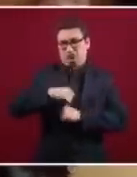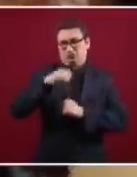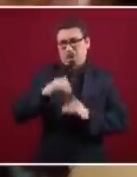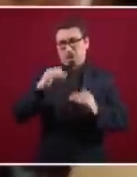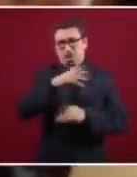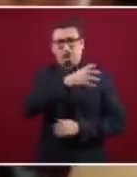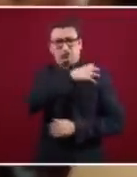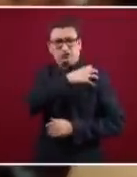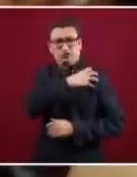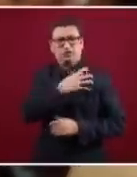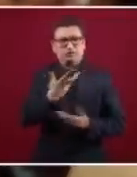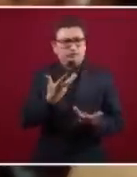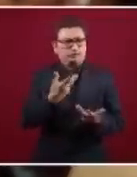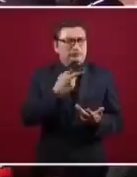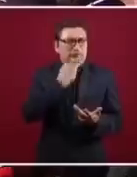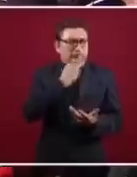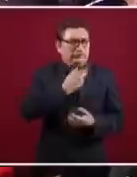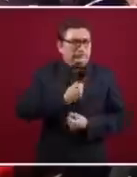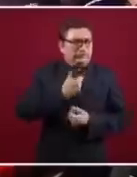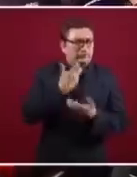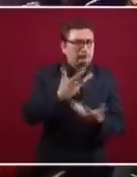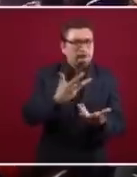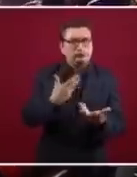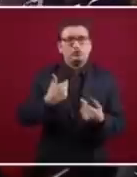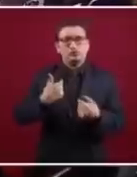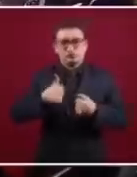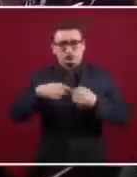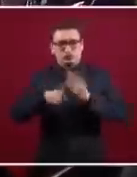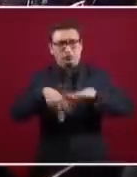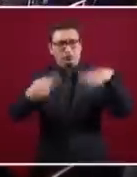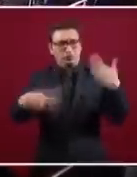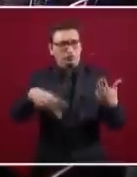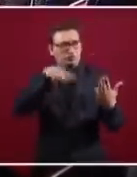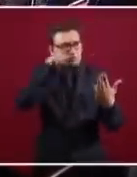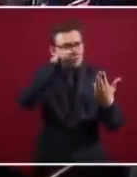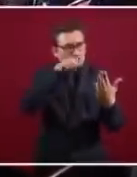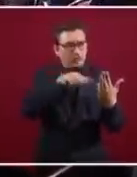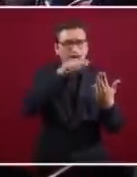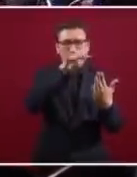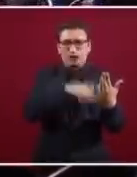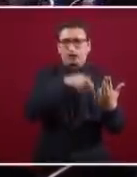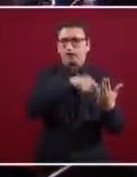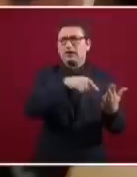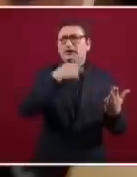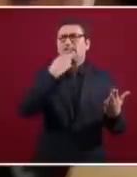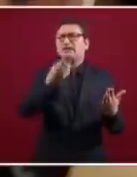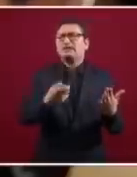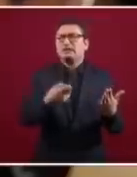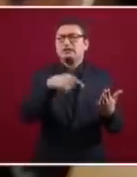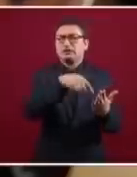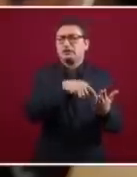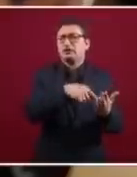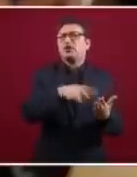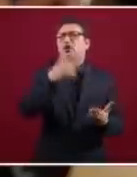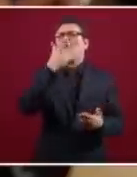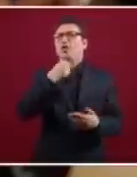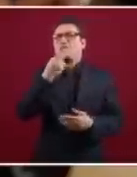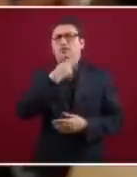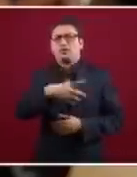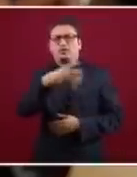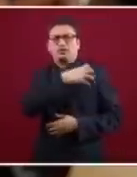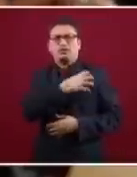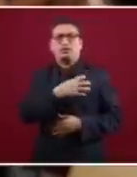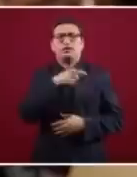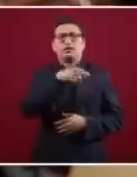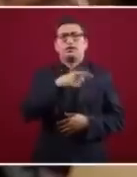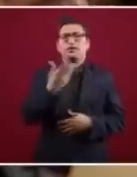no entiendo yo de acuerdo al periódico mencionado es un general d que lo hizo